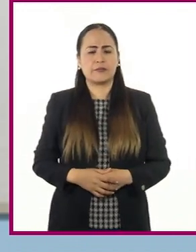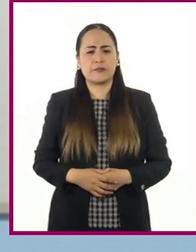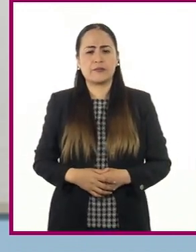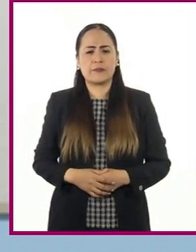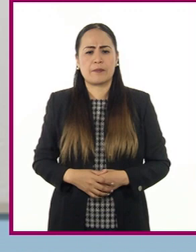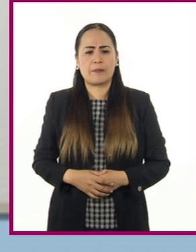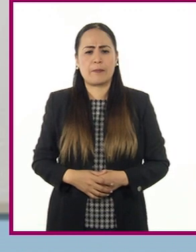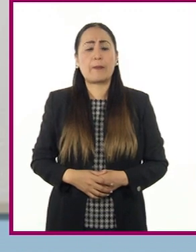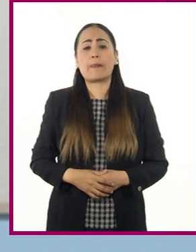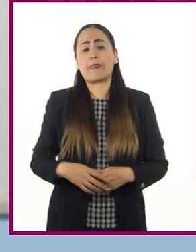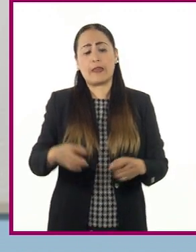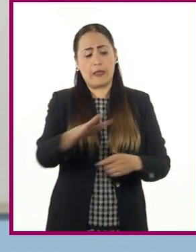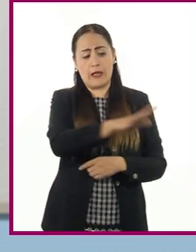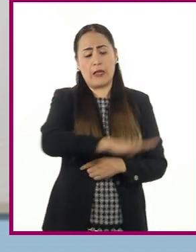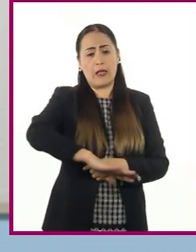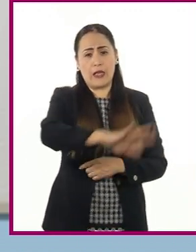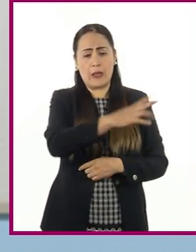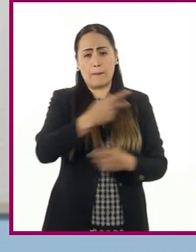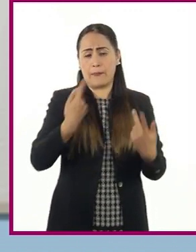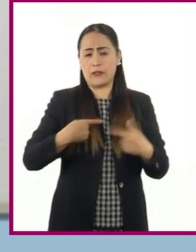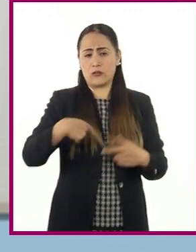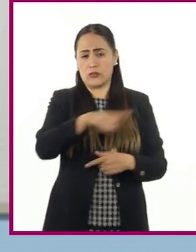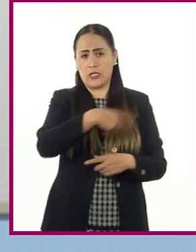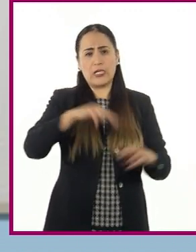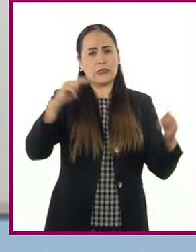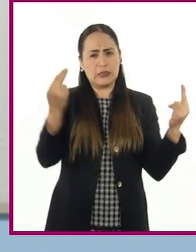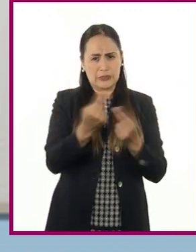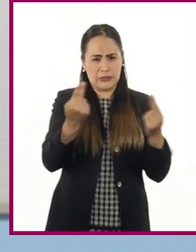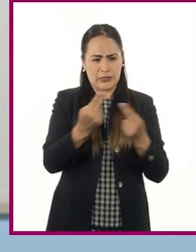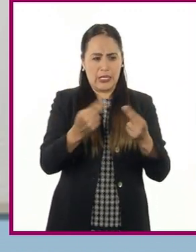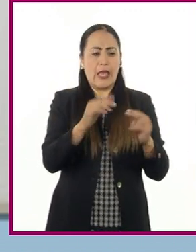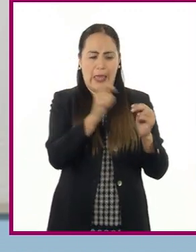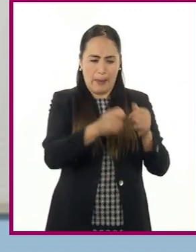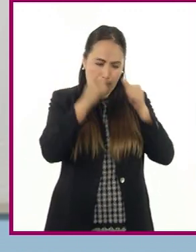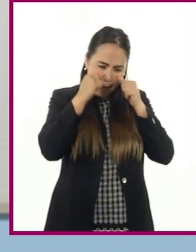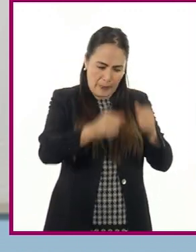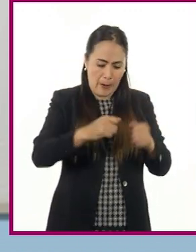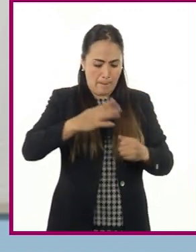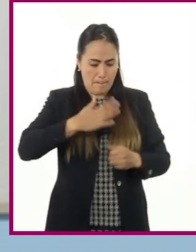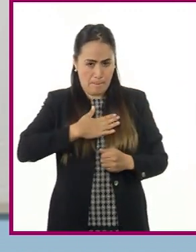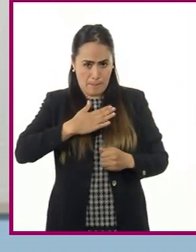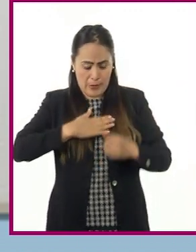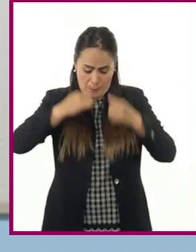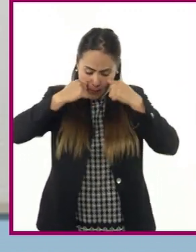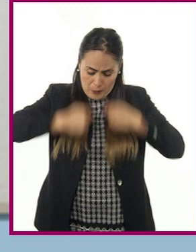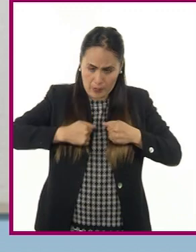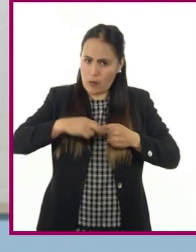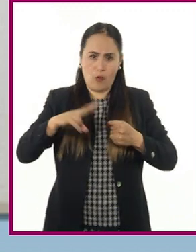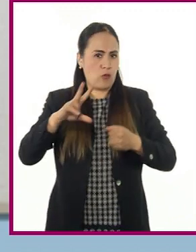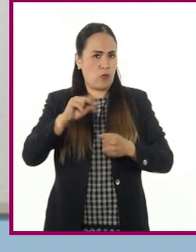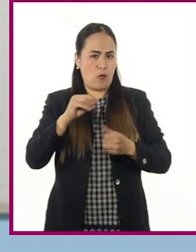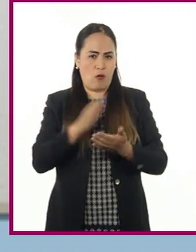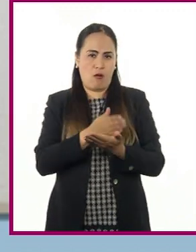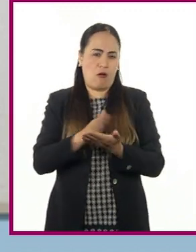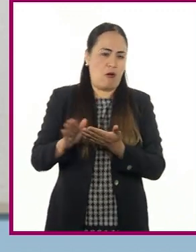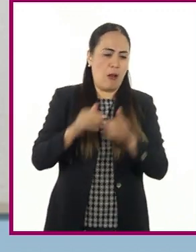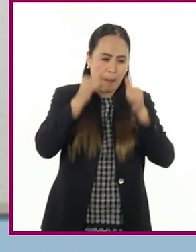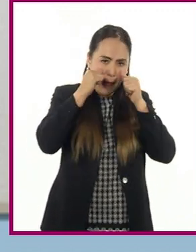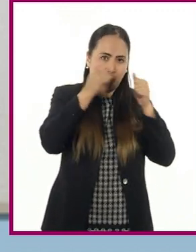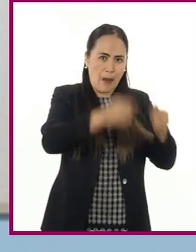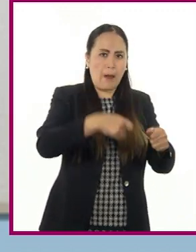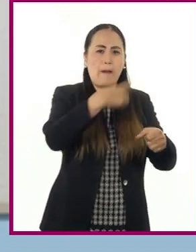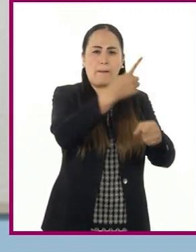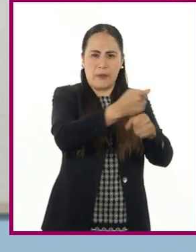que las necesidades colectivas por encima de intereses particulares, personales o ajenos al interés general